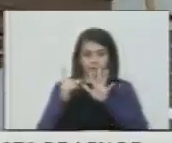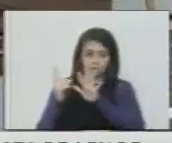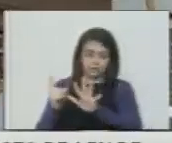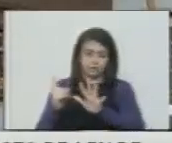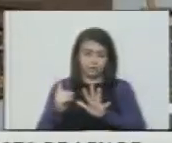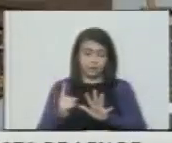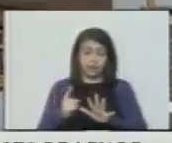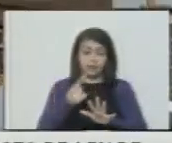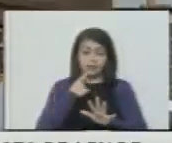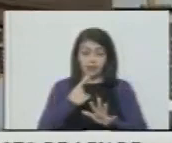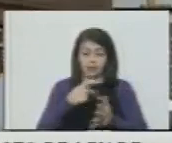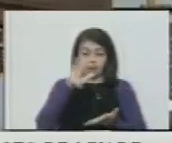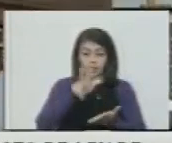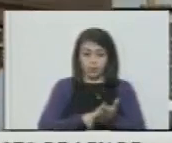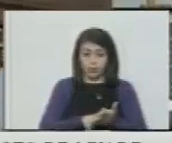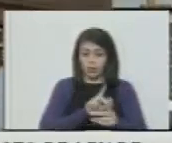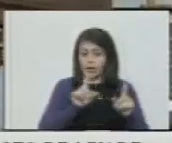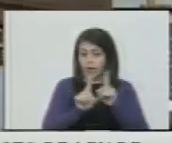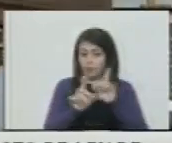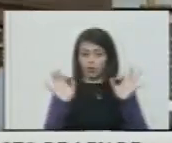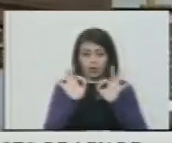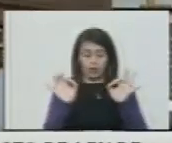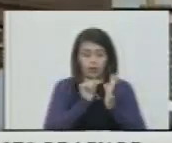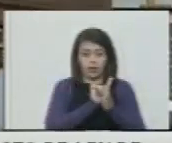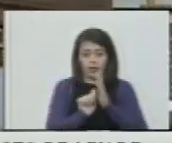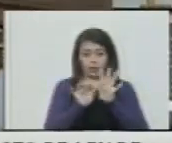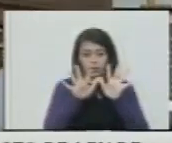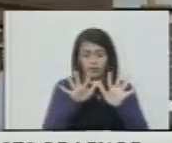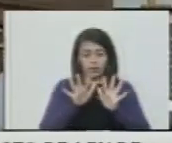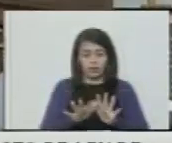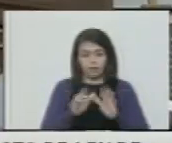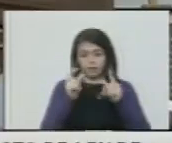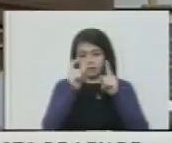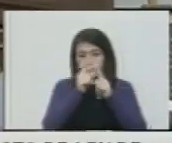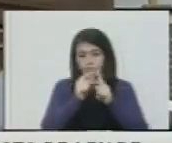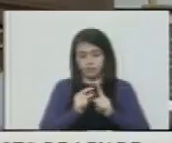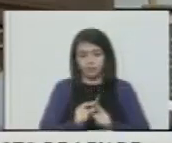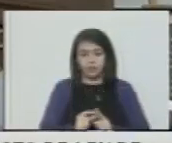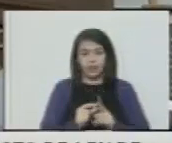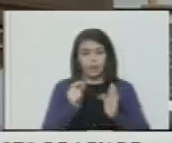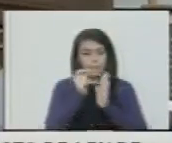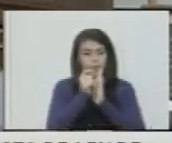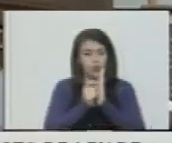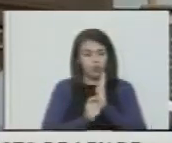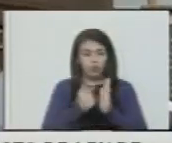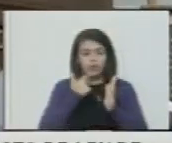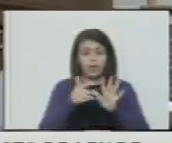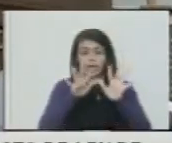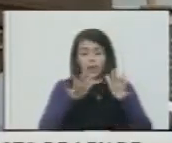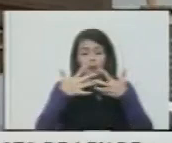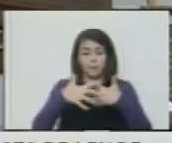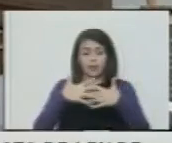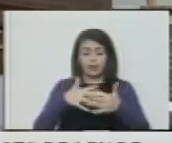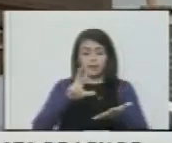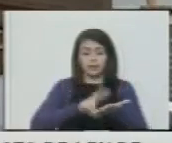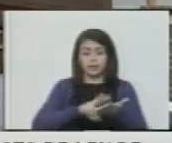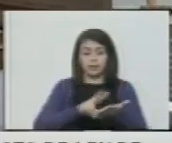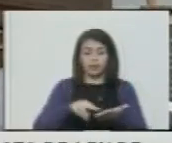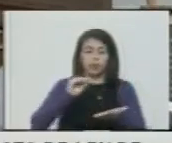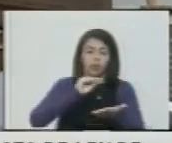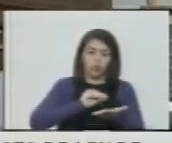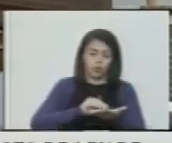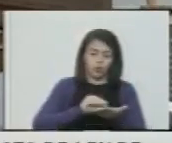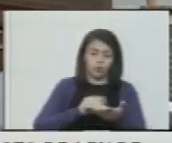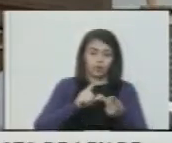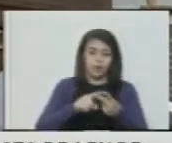Décimo sexto. Se propone aprobar sin modificación el artículo 10 en los términos siguientes. Artículo 10. Las empresas de seguro,